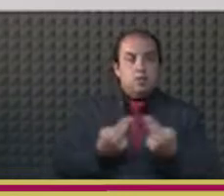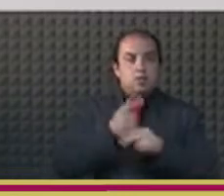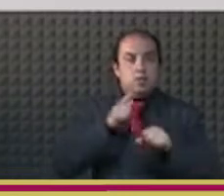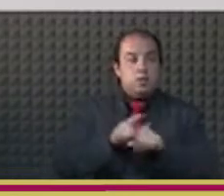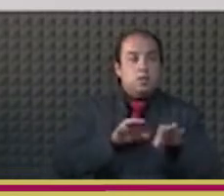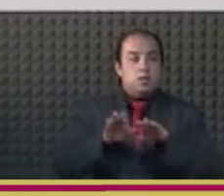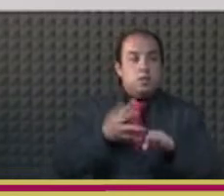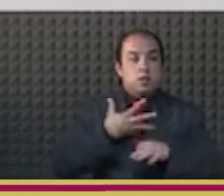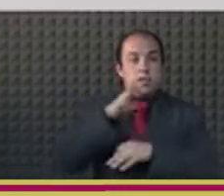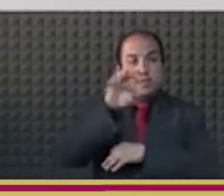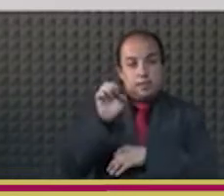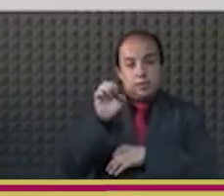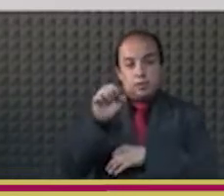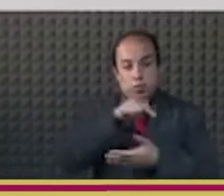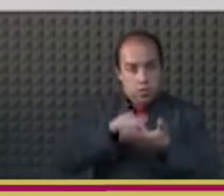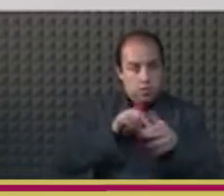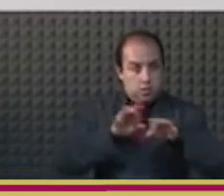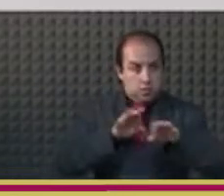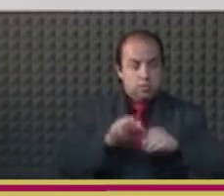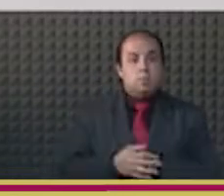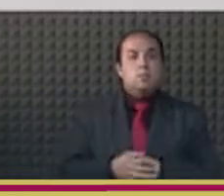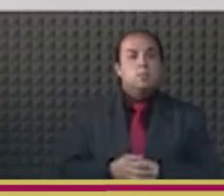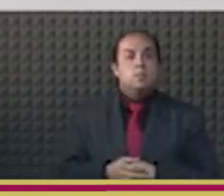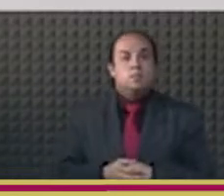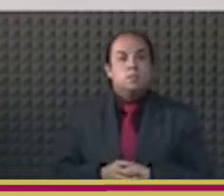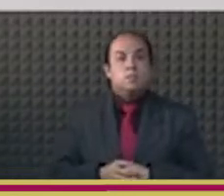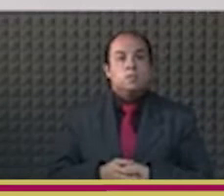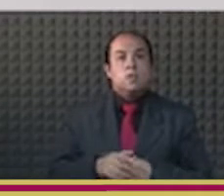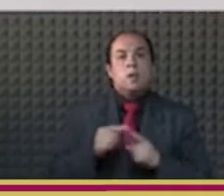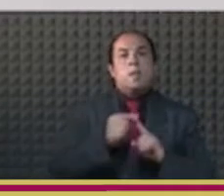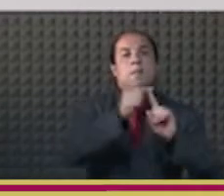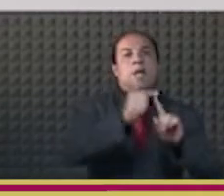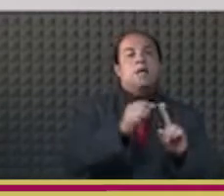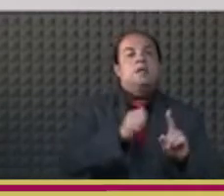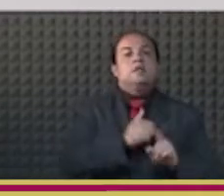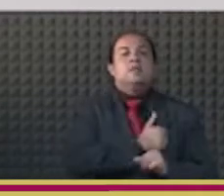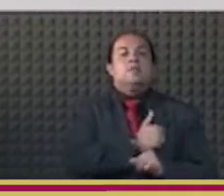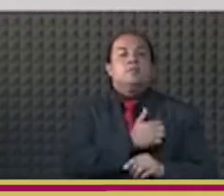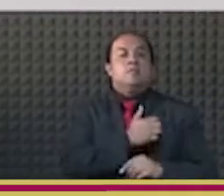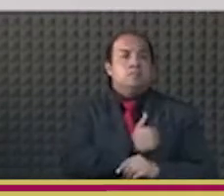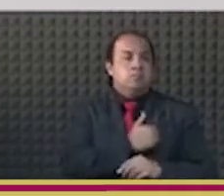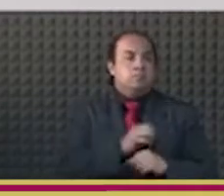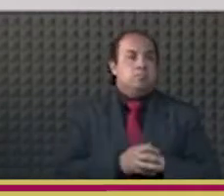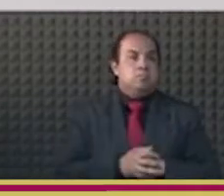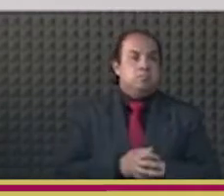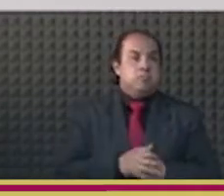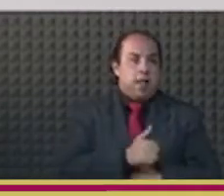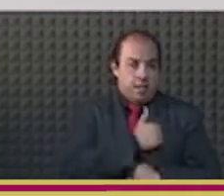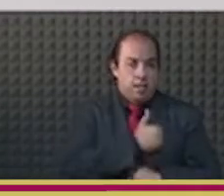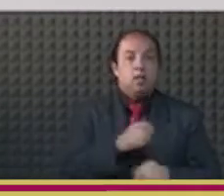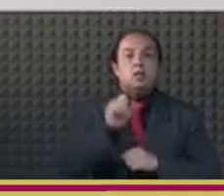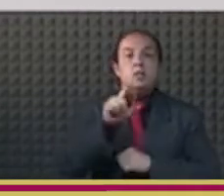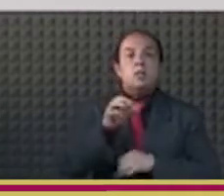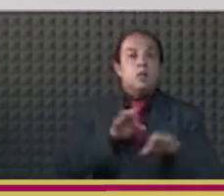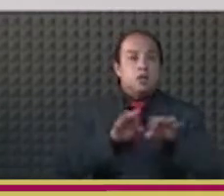500 trabajos, puestos de trabajo para justamente Canadá. Así pues, reconocer el trabajo decidido de los secretarios